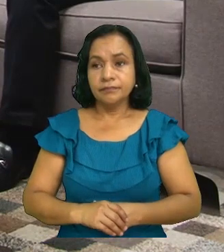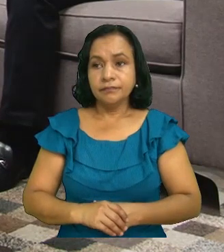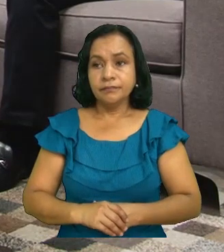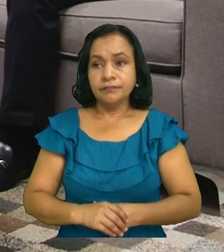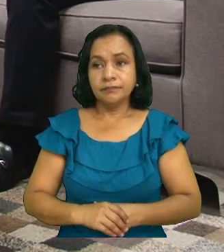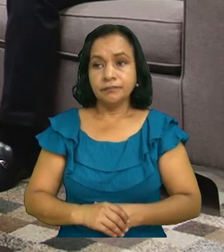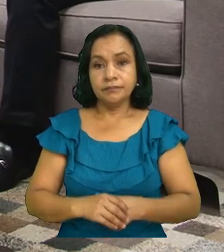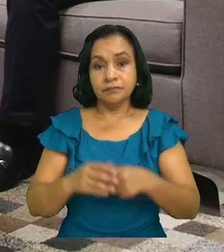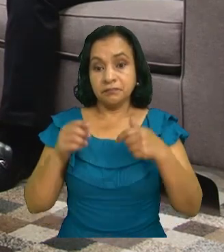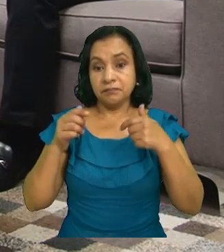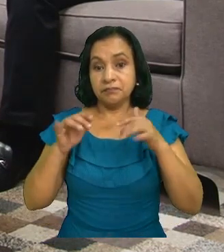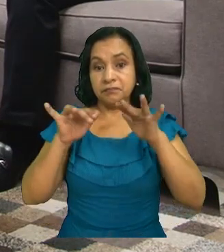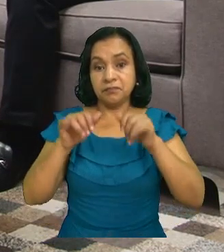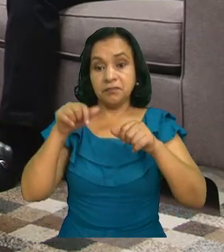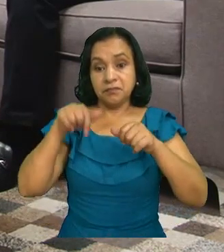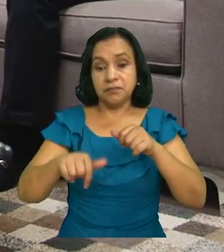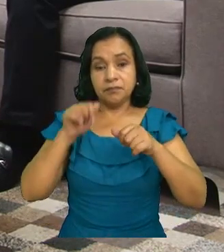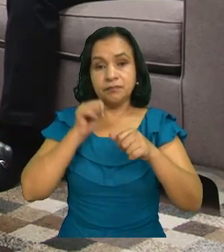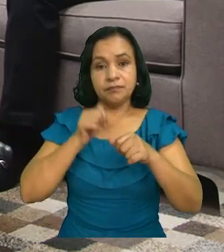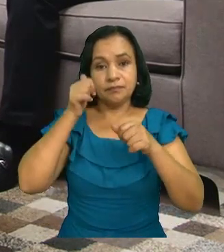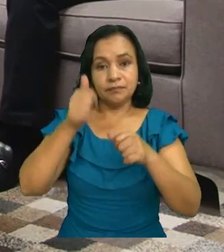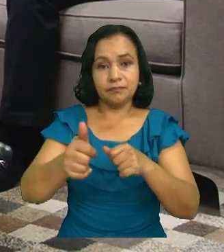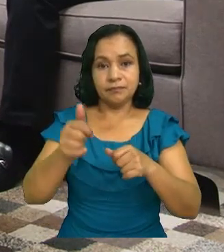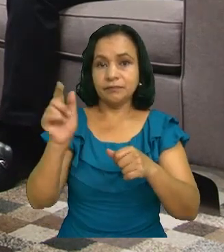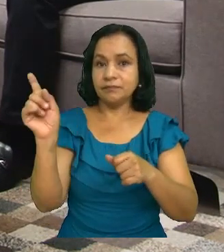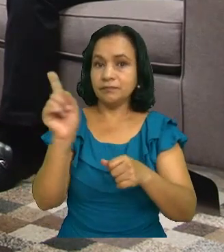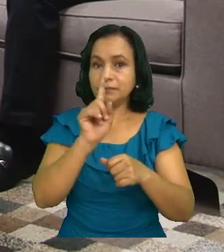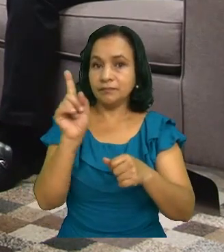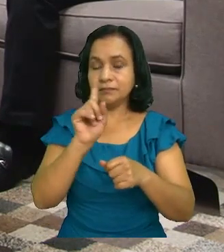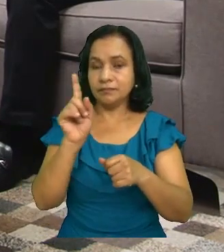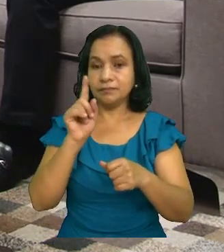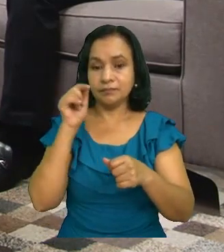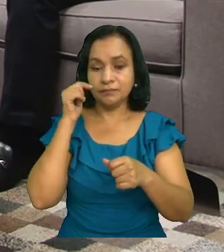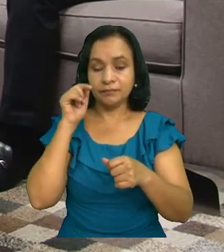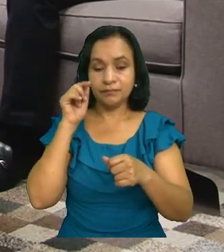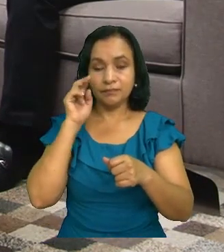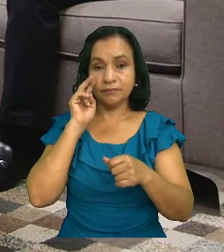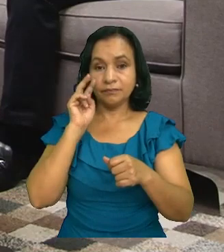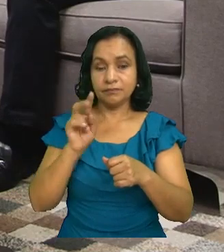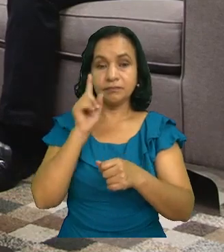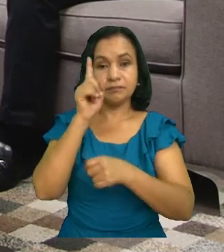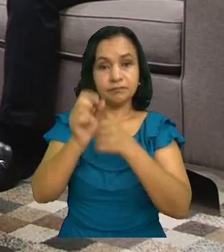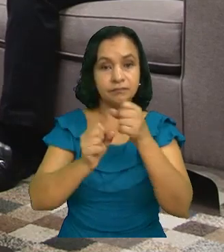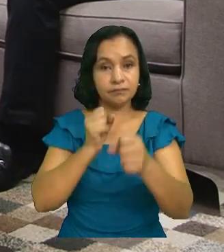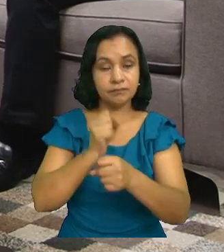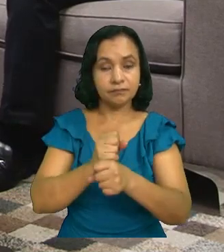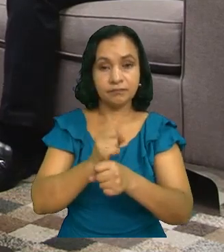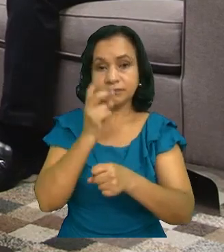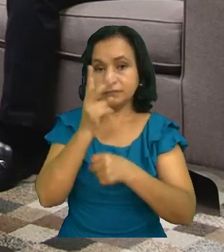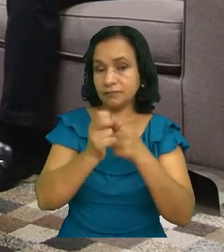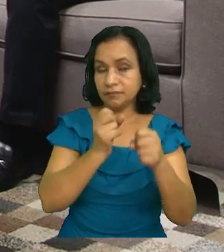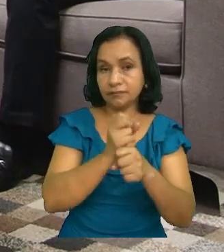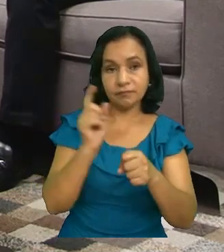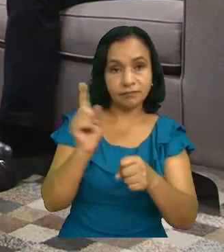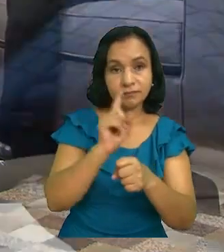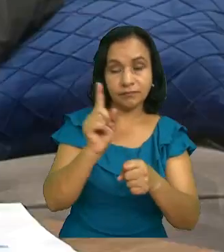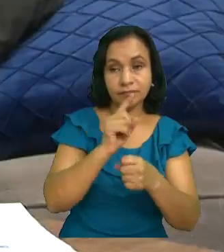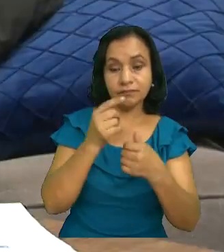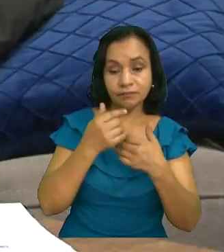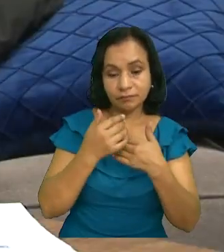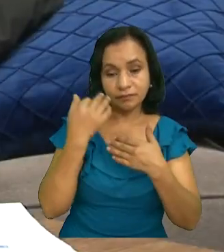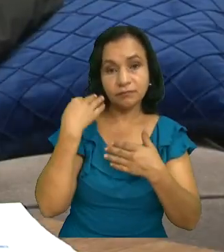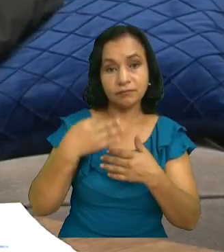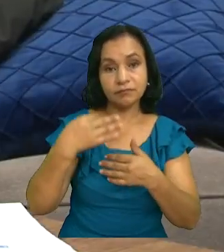no se hacen de la noche a la mañana y su impacto no se mide nada más en términos de un año o de un ciclo económico, sino que